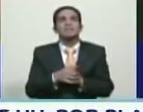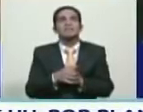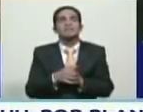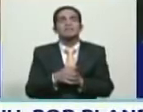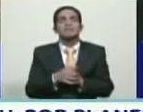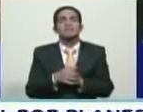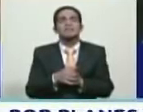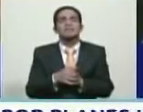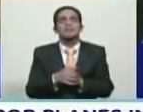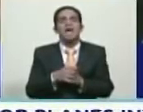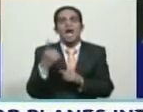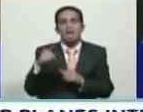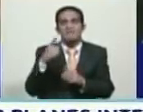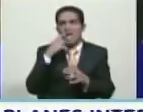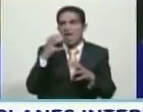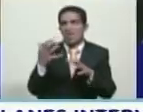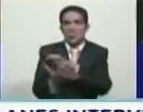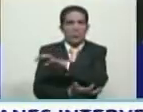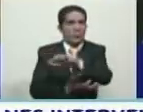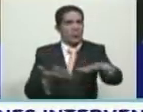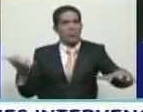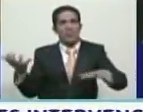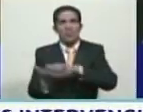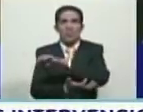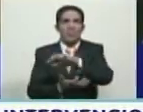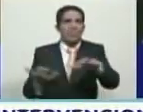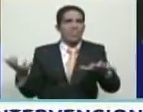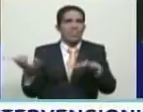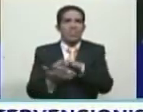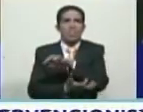habría una sociedad barbárica.